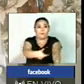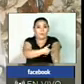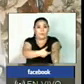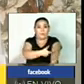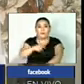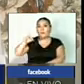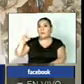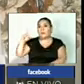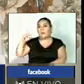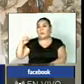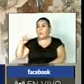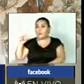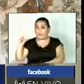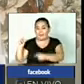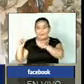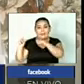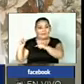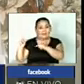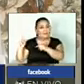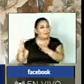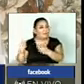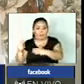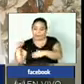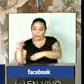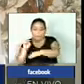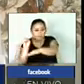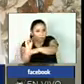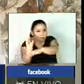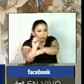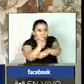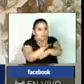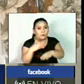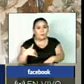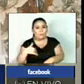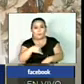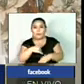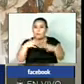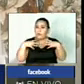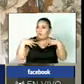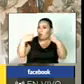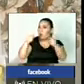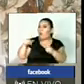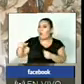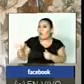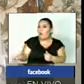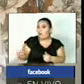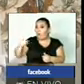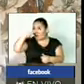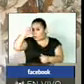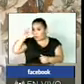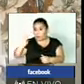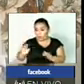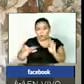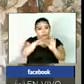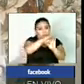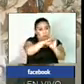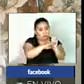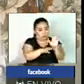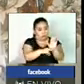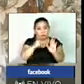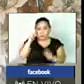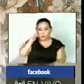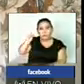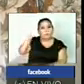debe sugerir al Ministerio de Salud los protocolos que ellos están siguiendo en este momento porque al parecer están